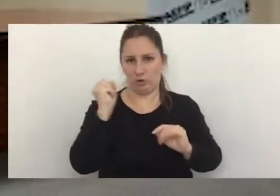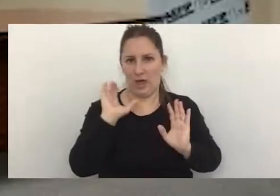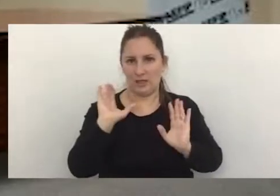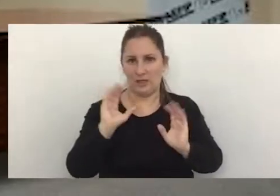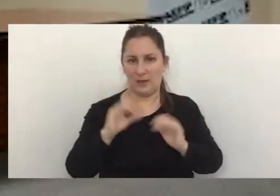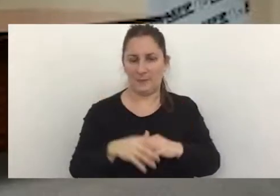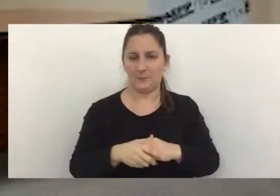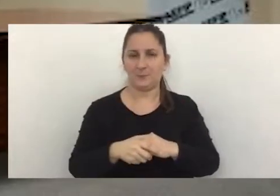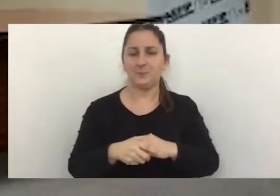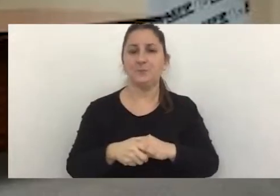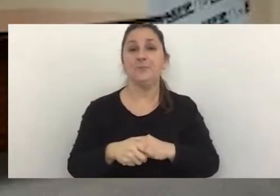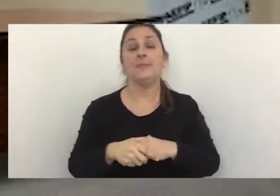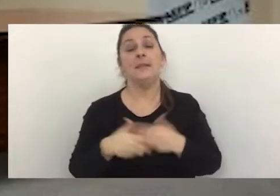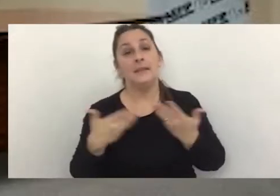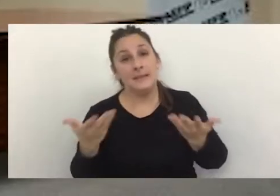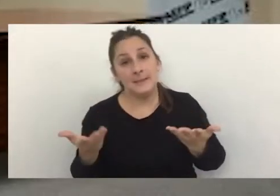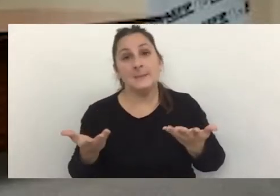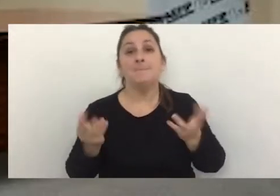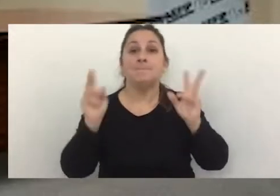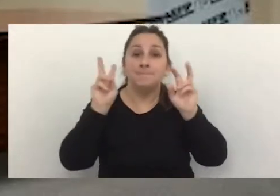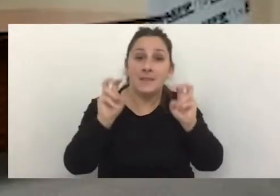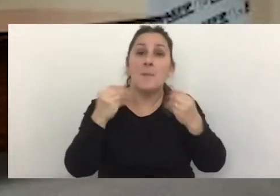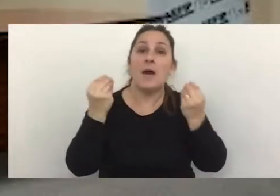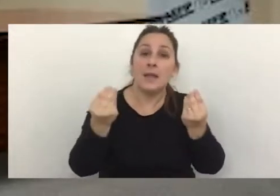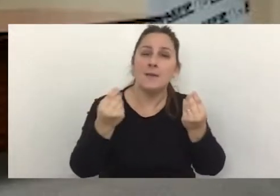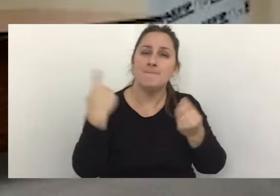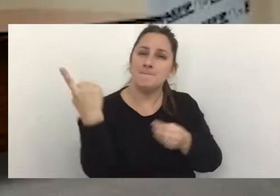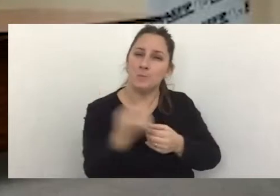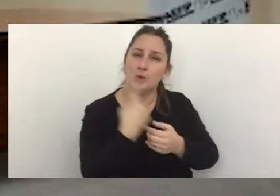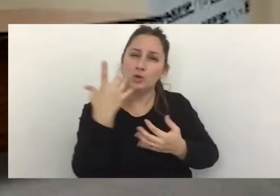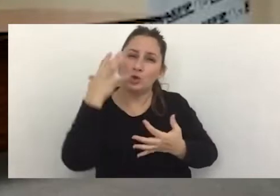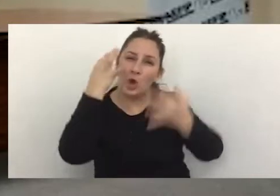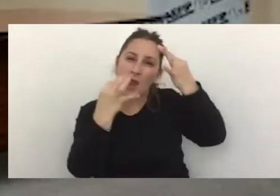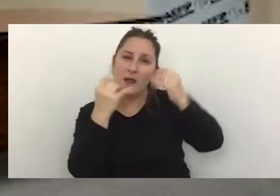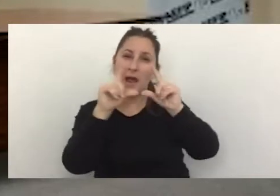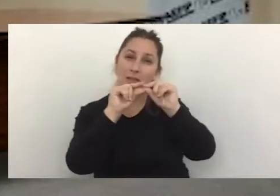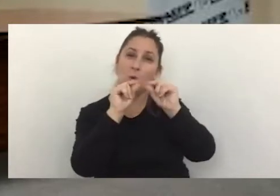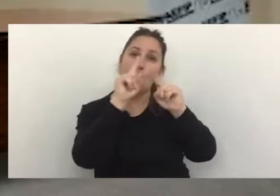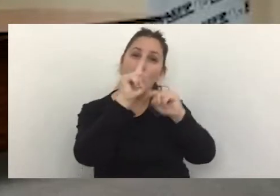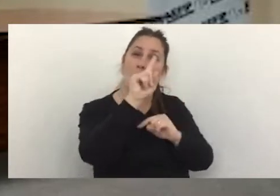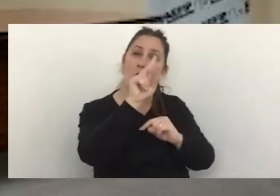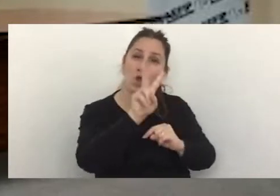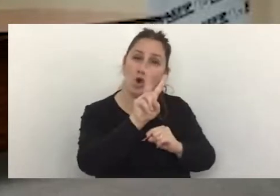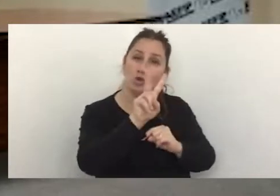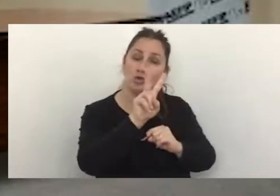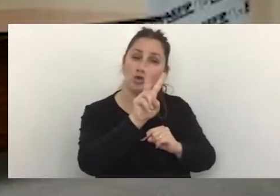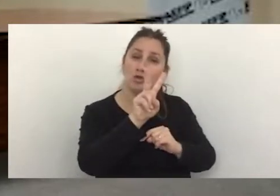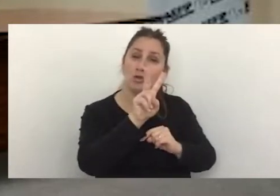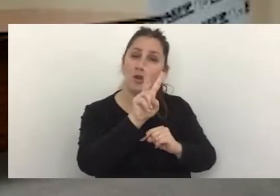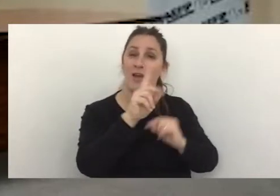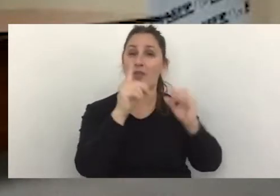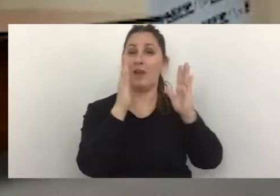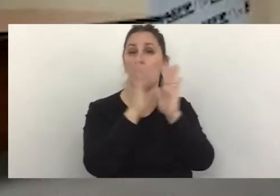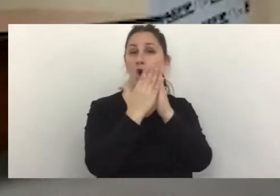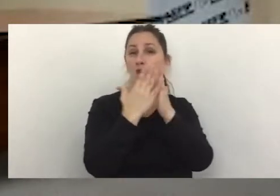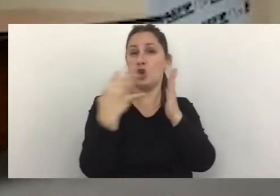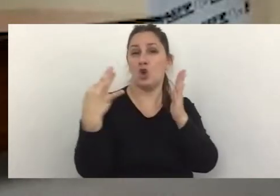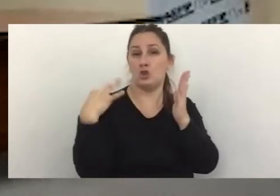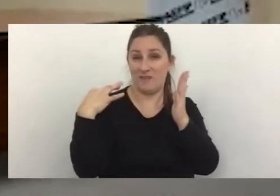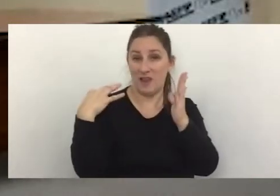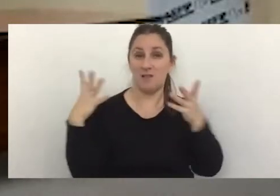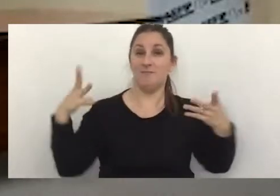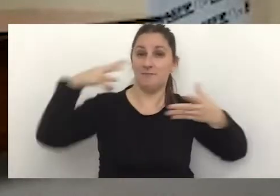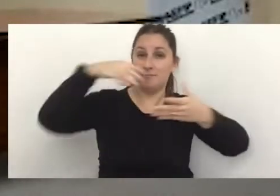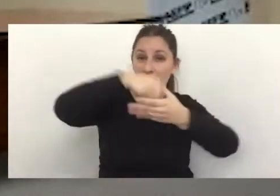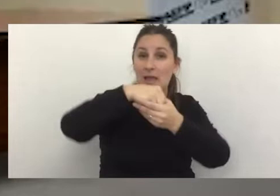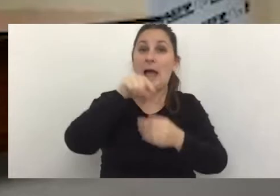El tema es, obviamente, si uno lo analiza por los artículos 1 y 2 del Código Civil Unificado,